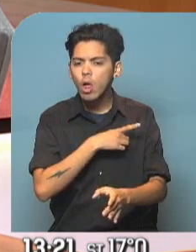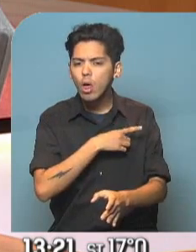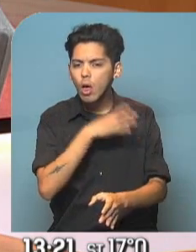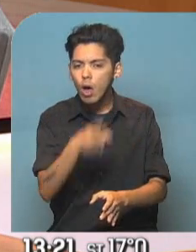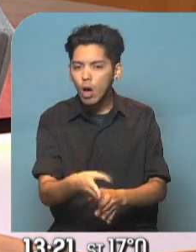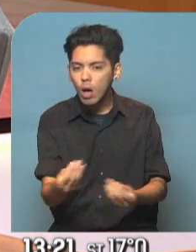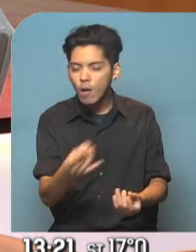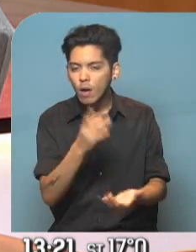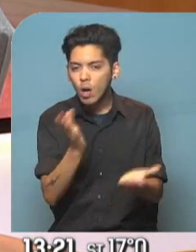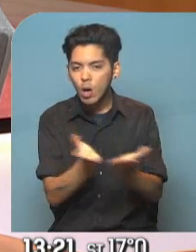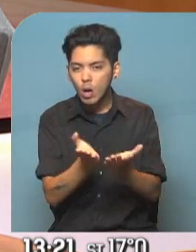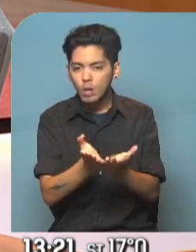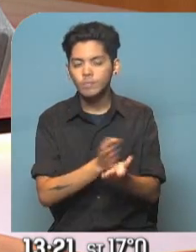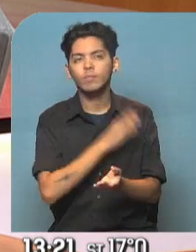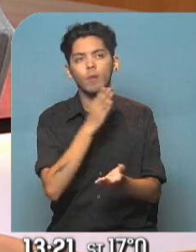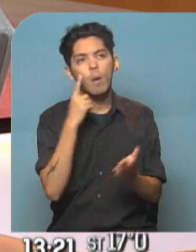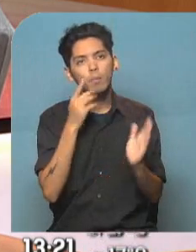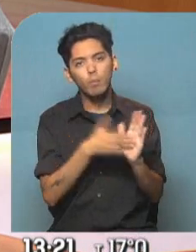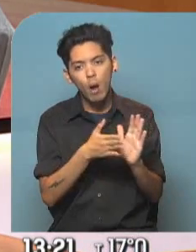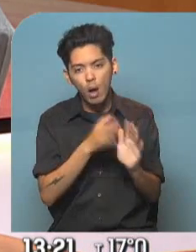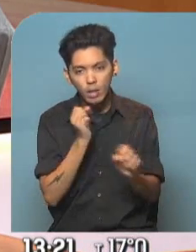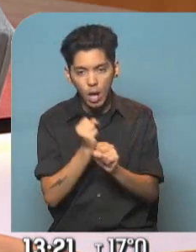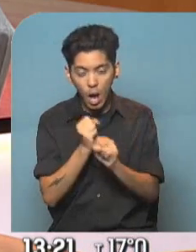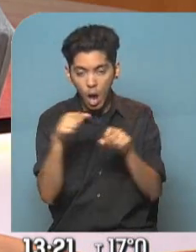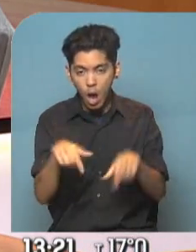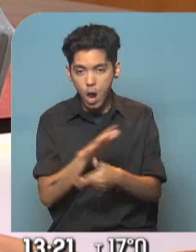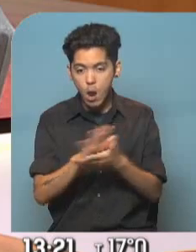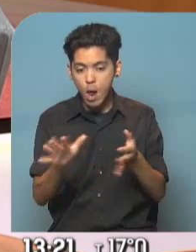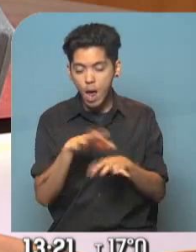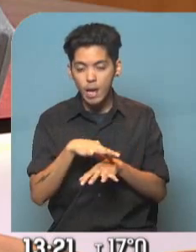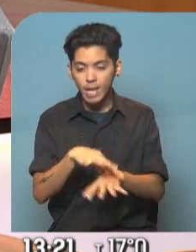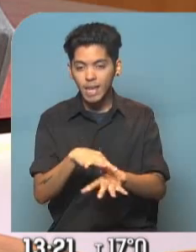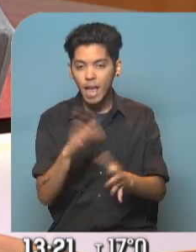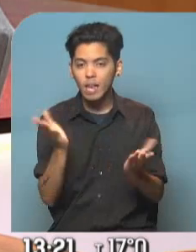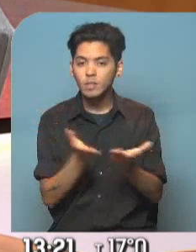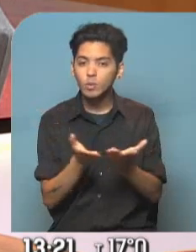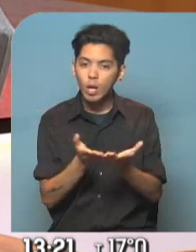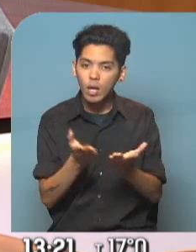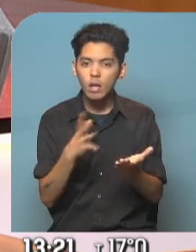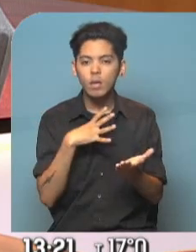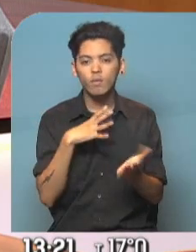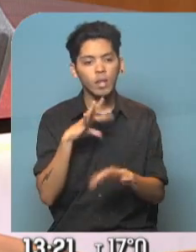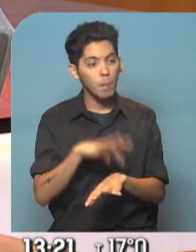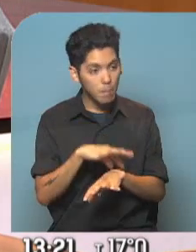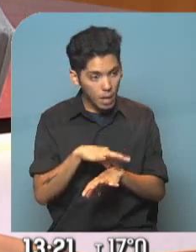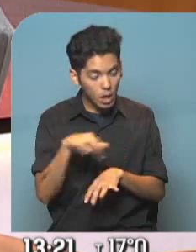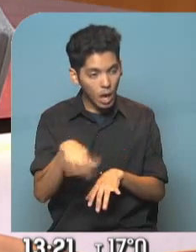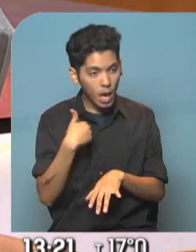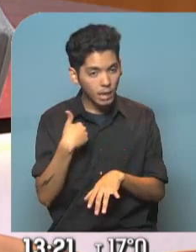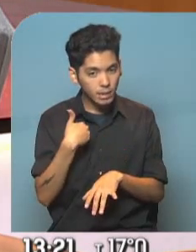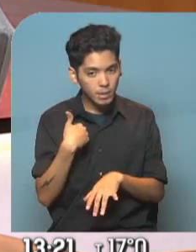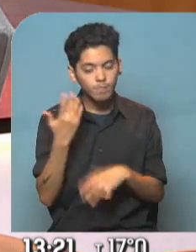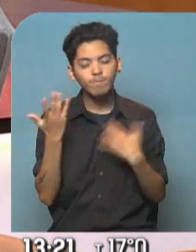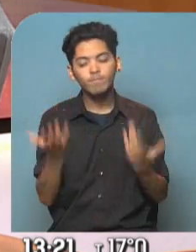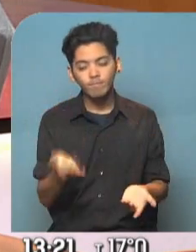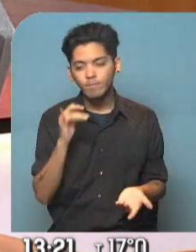alguna manera recurren a los test vocacionales, apareció ahora la guía del estudiante y resulta que faltan médicos en la Argentina. Claro, mira, fíjate,